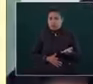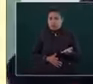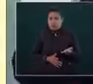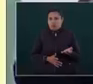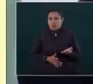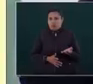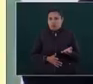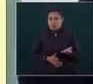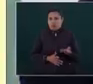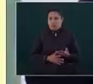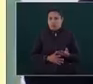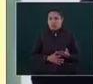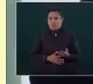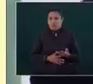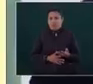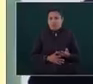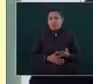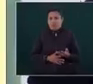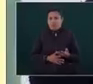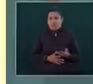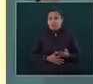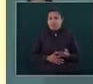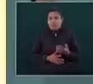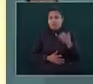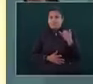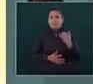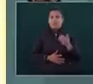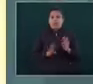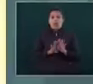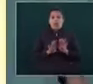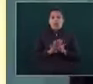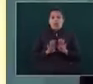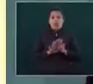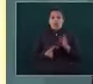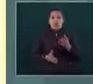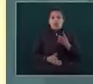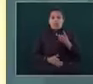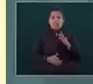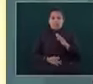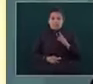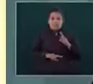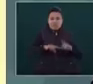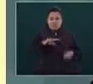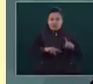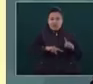la limitación a la libertad de expresión,